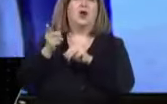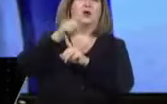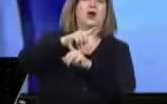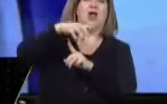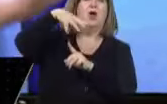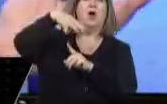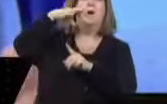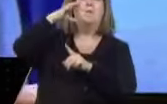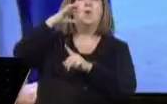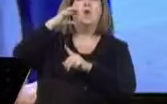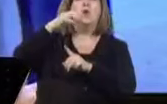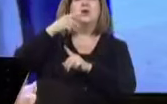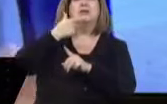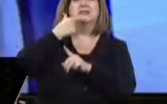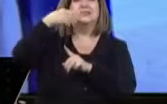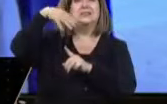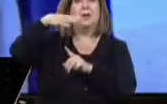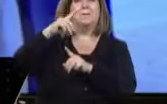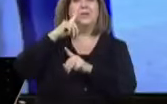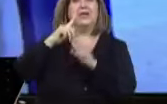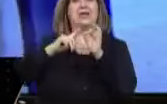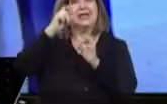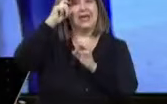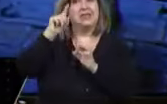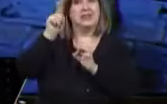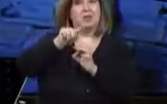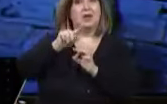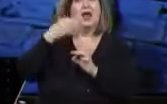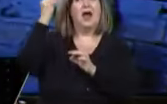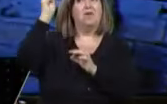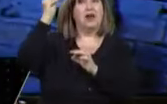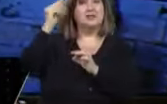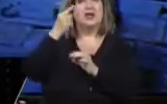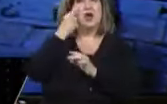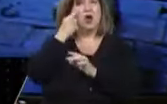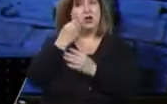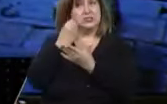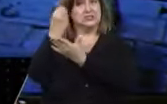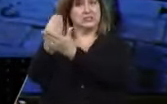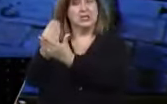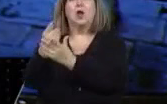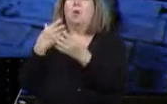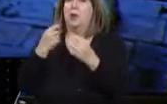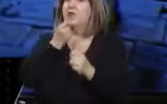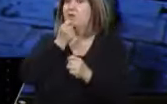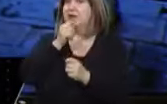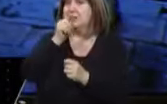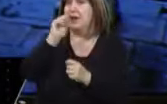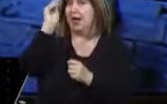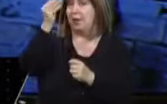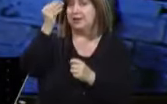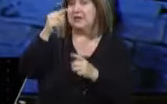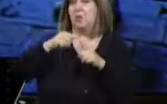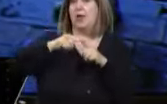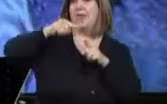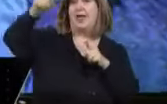del lado oriental, porque comparten el idioma. Brasil tiene inversiones en África, tiene presencia, entonces es mucho más fácil llegar